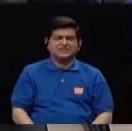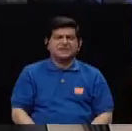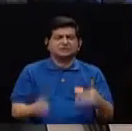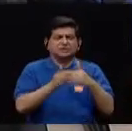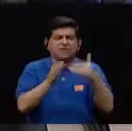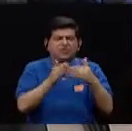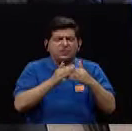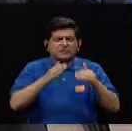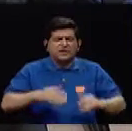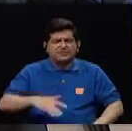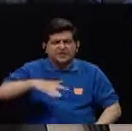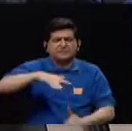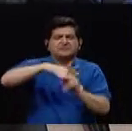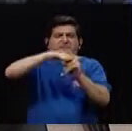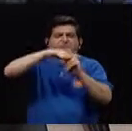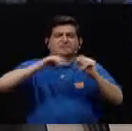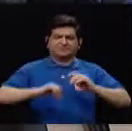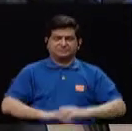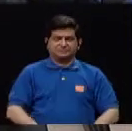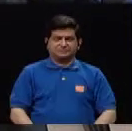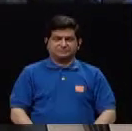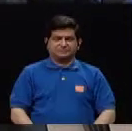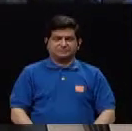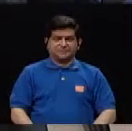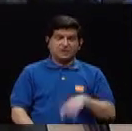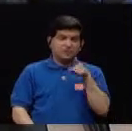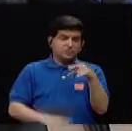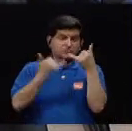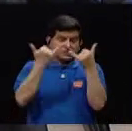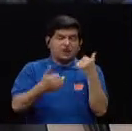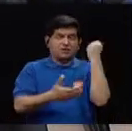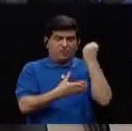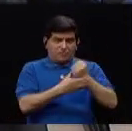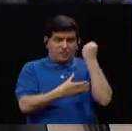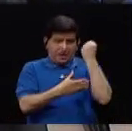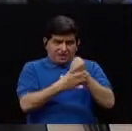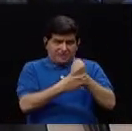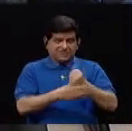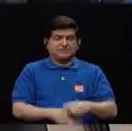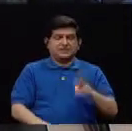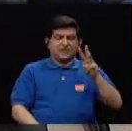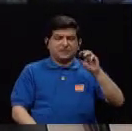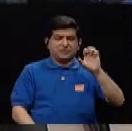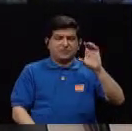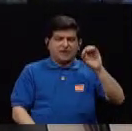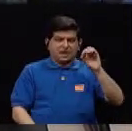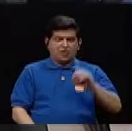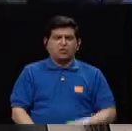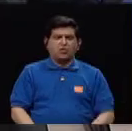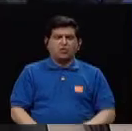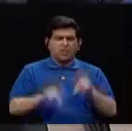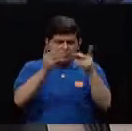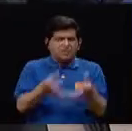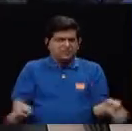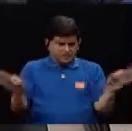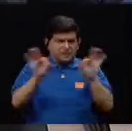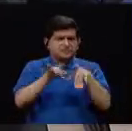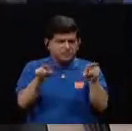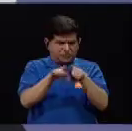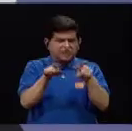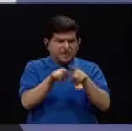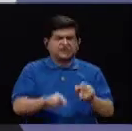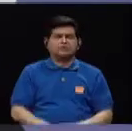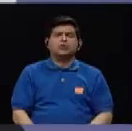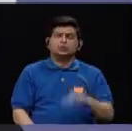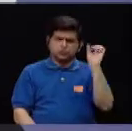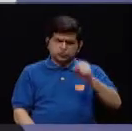digamos. De renacimiento. Y bueno, y te toca entonces Asesinato sí. en el Meneo, con un gran elenco también, ¿verdad? Sí,